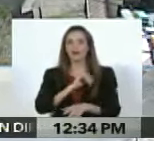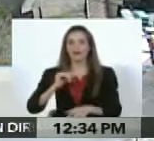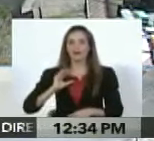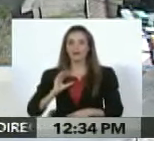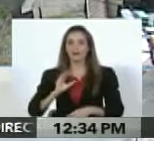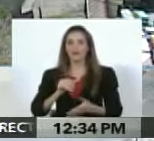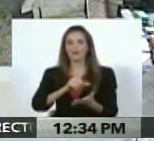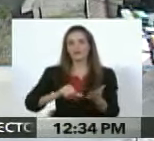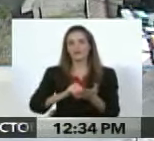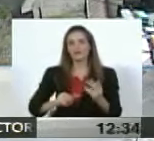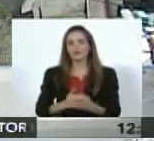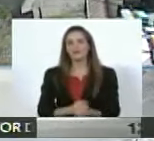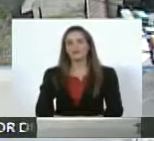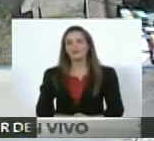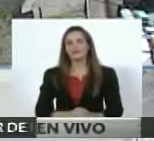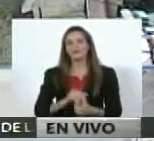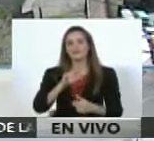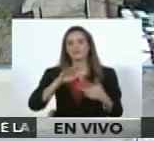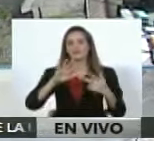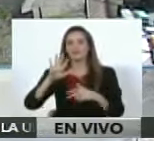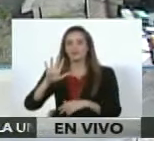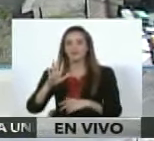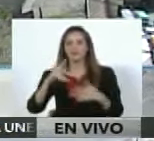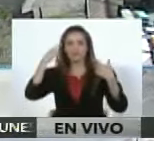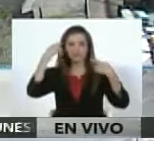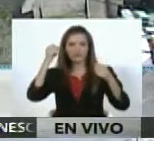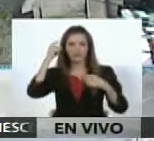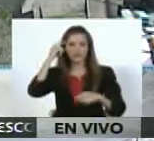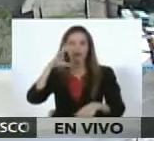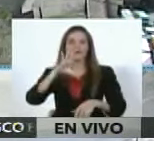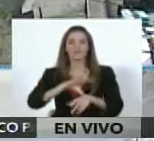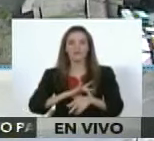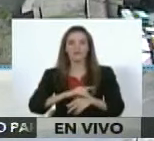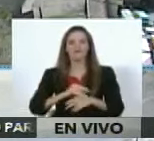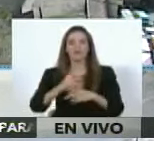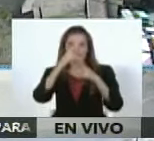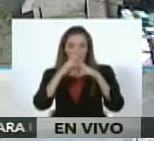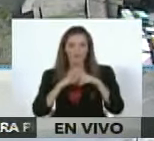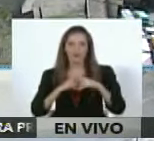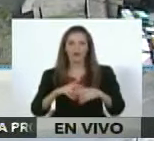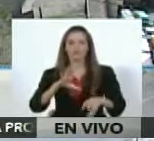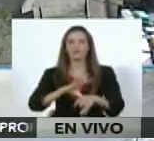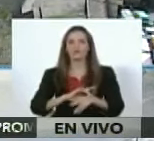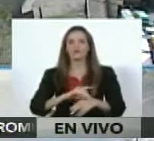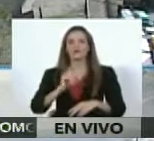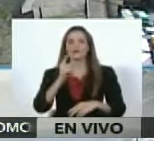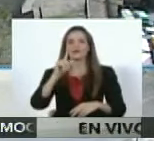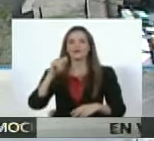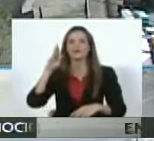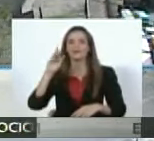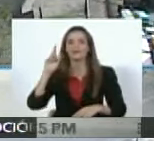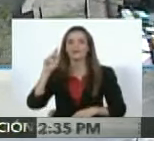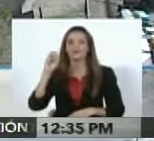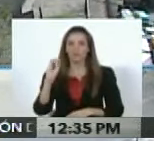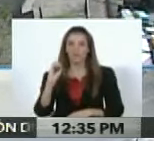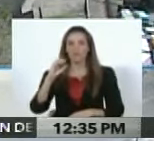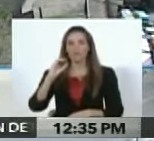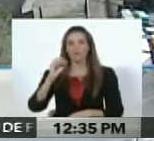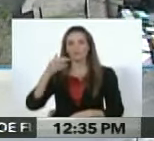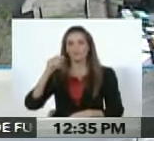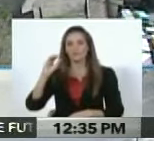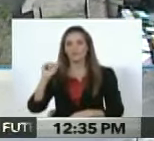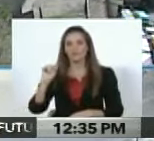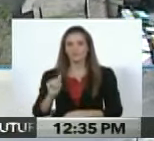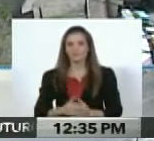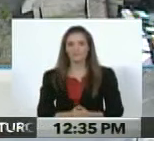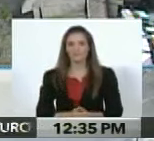a 382 profesionales en el marco del Día del Médico y homenaje al doctor Gilberto Rodríguez Ochoa. Bienvenidos a esta